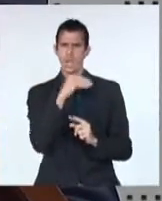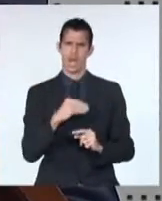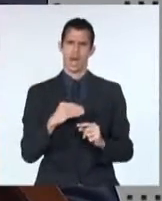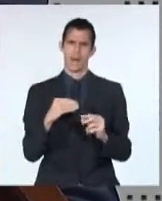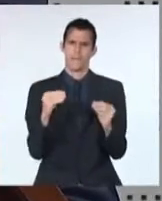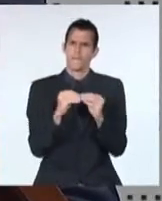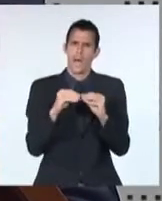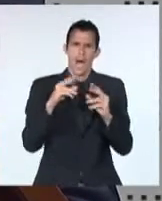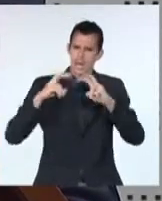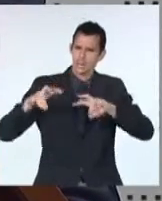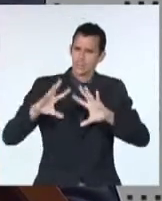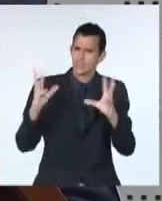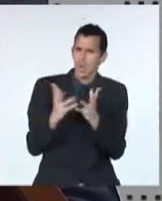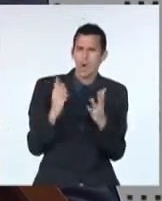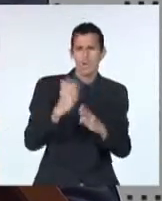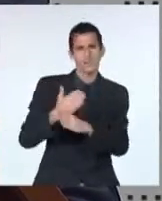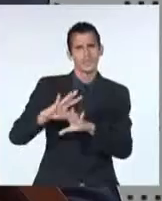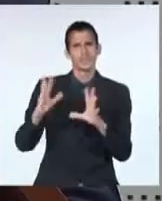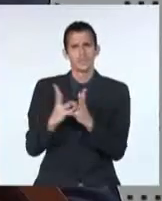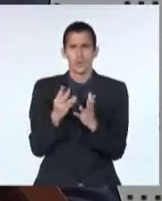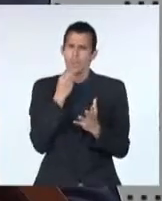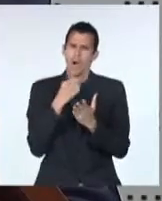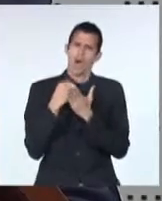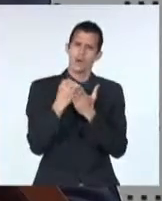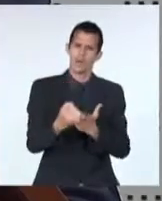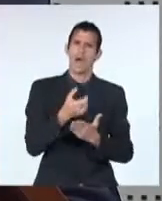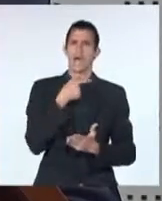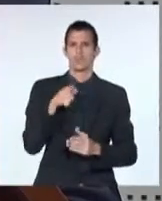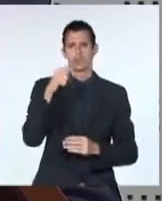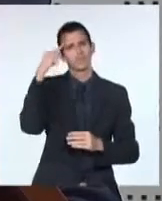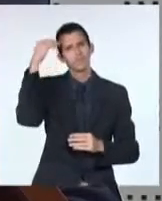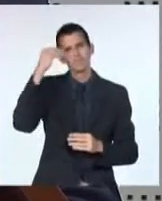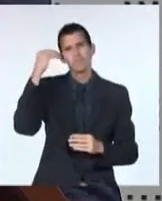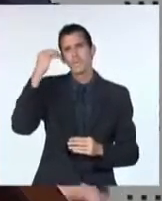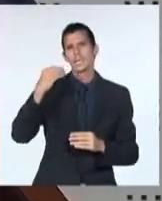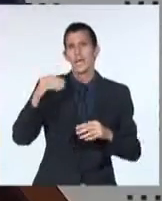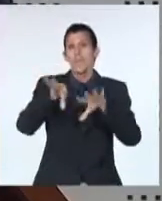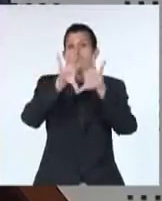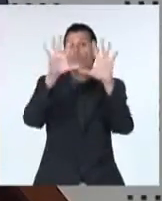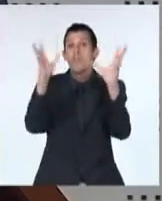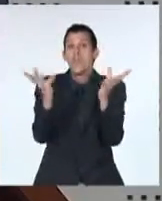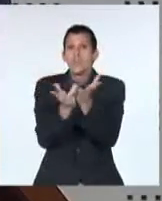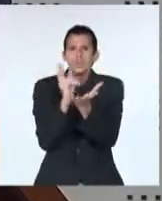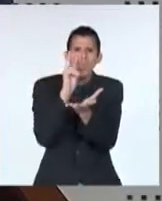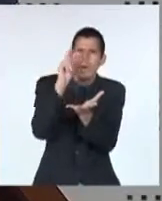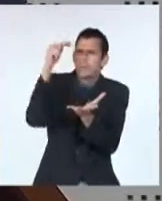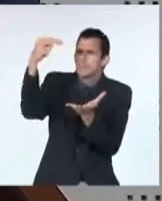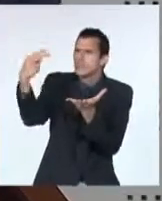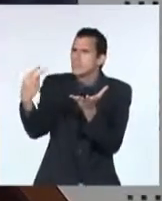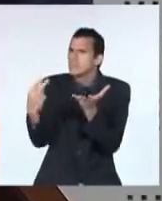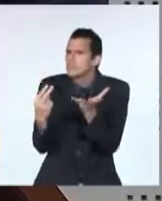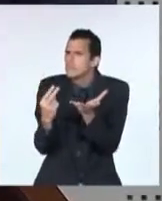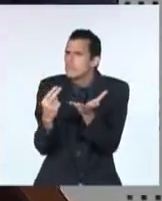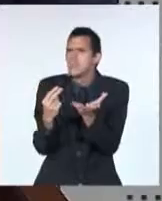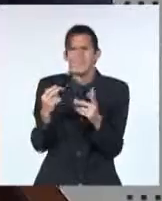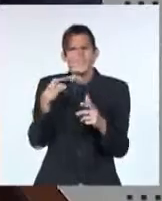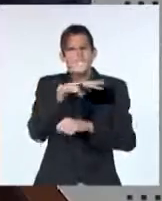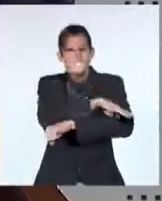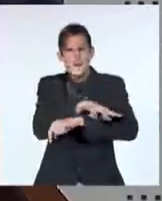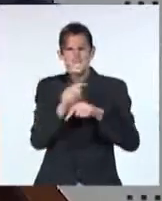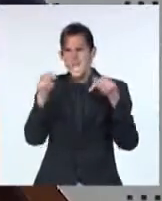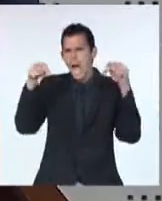Cuenten también con la garantía de que haremos todo para que nuestras deliberaciones conduzcan a resultados tangibles